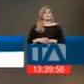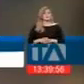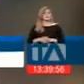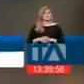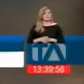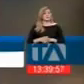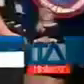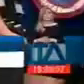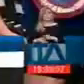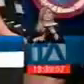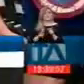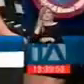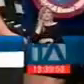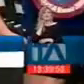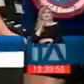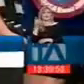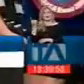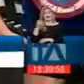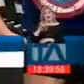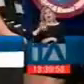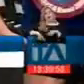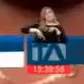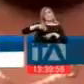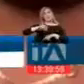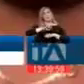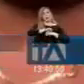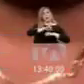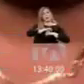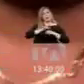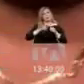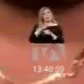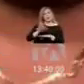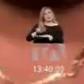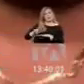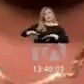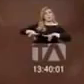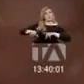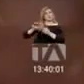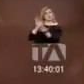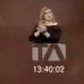llama la atención la coincidencia de que es amigo del hasta ahora principal sospechoso